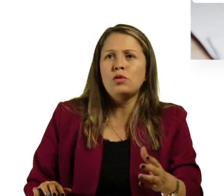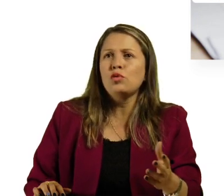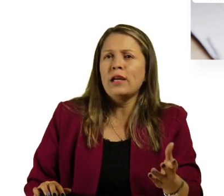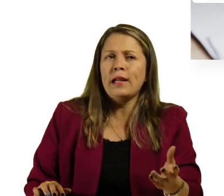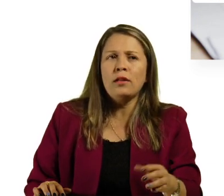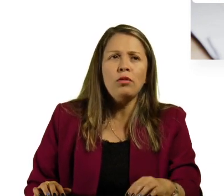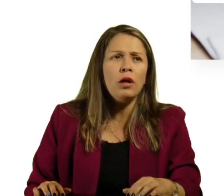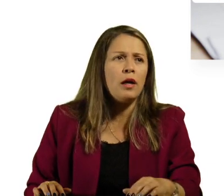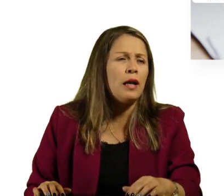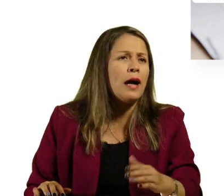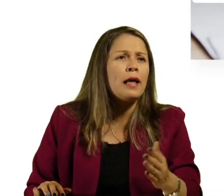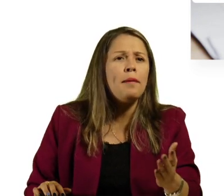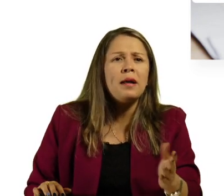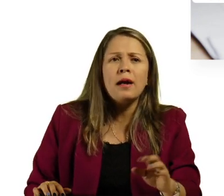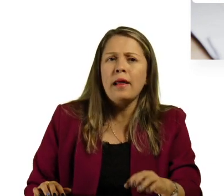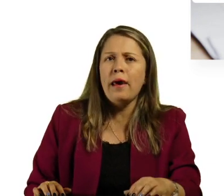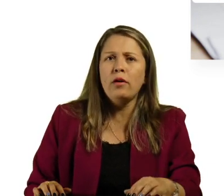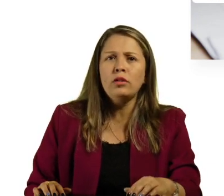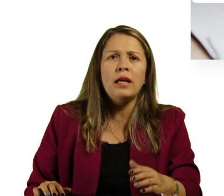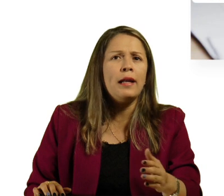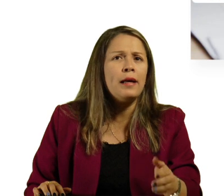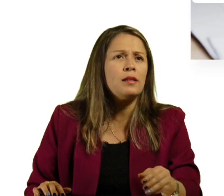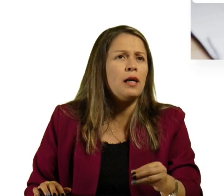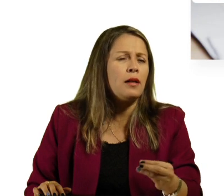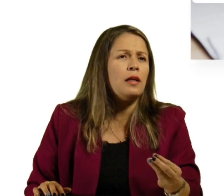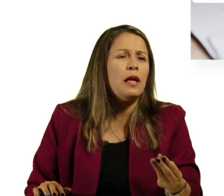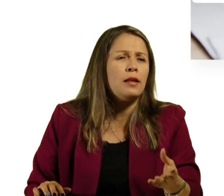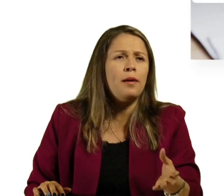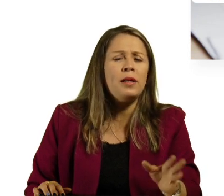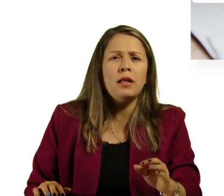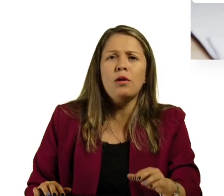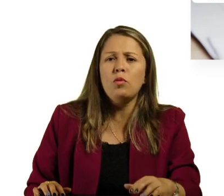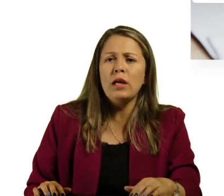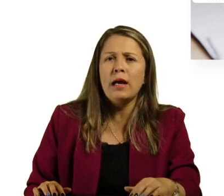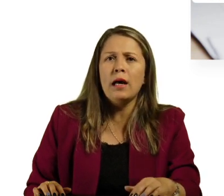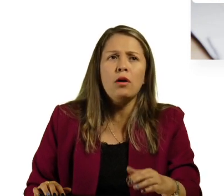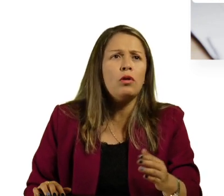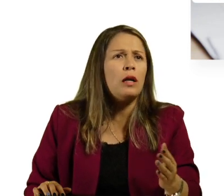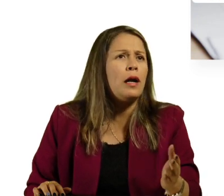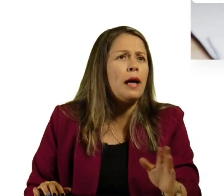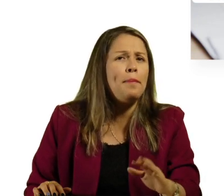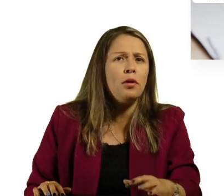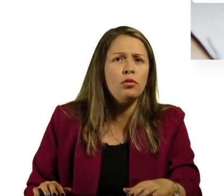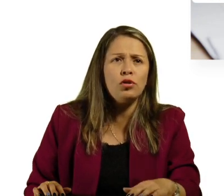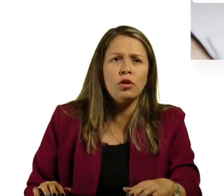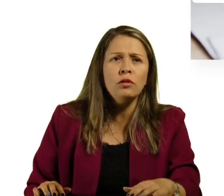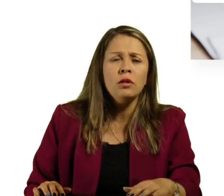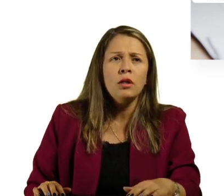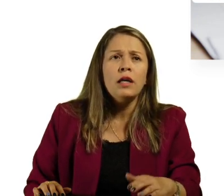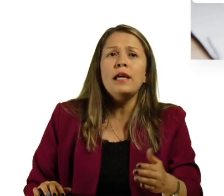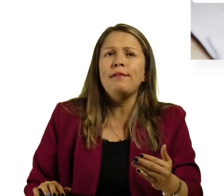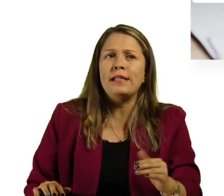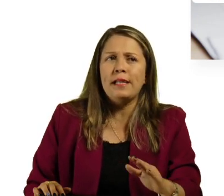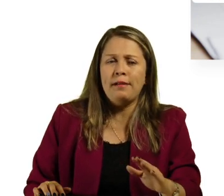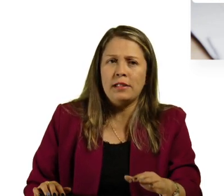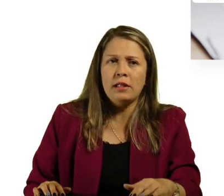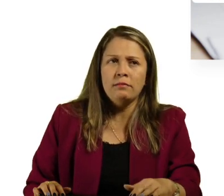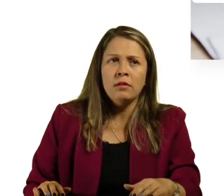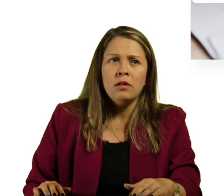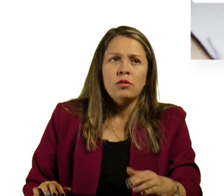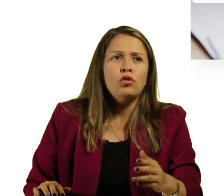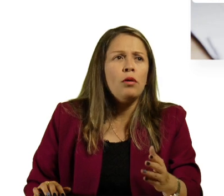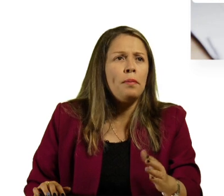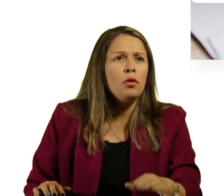No es un secreto que el área de mercadeo tiene que estar directamente comunicada con el área de producción y